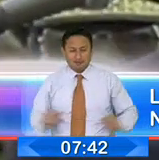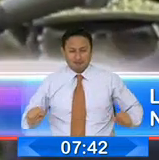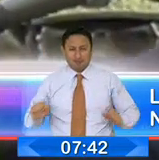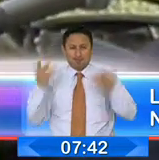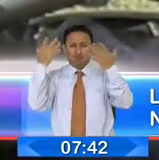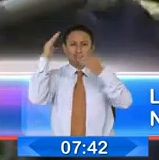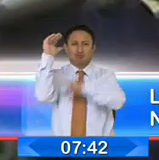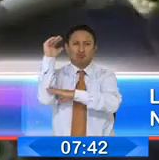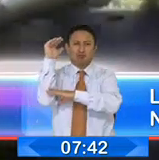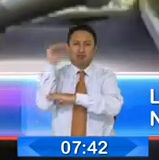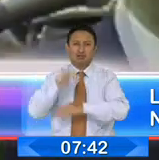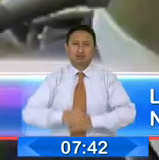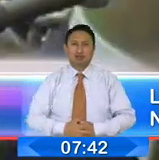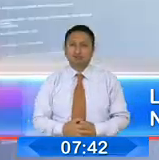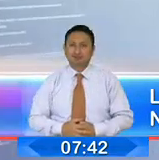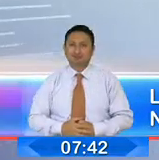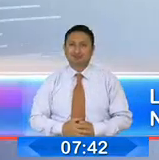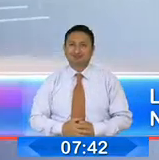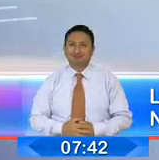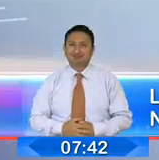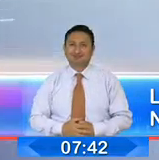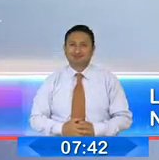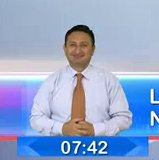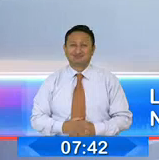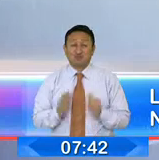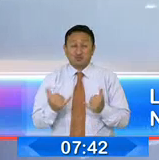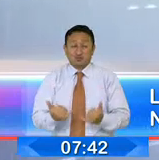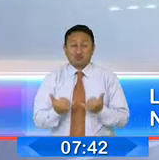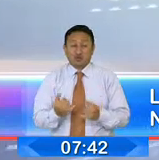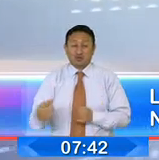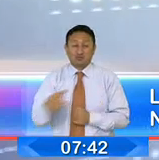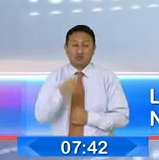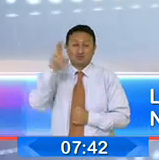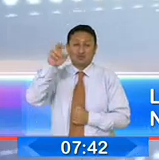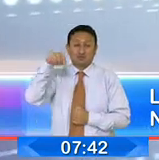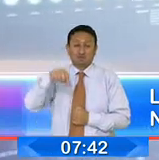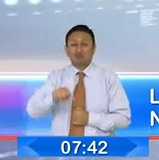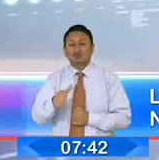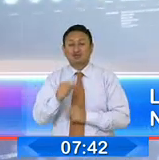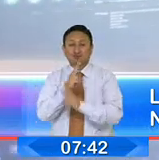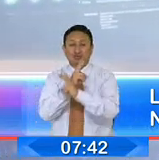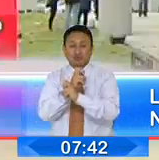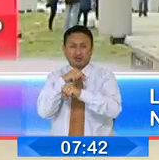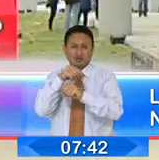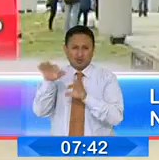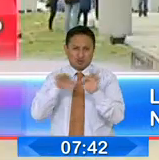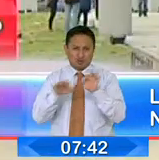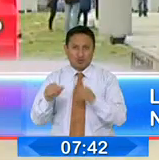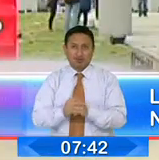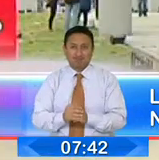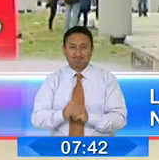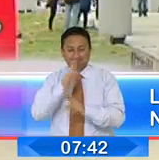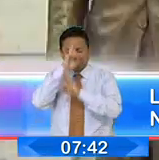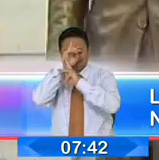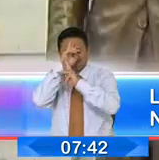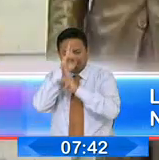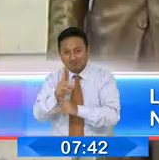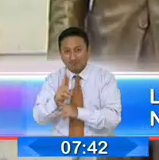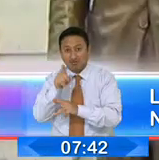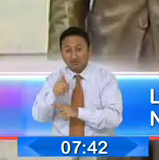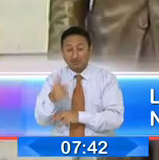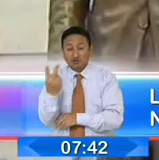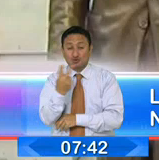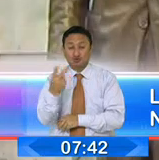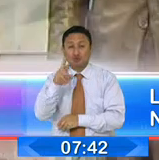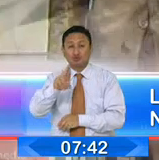siempre. ¡Viva la patria! Y ahora hablan sobre él en otras redes sociales. Para rendirles homenaje a la pareja